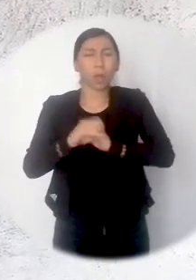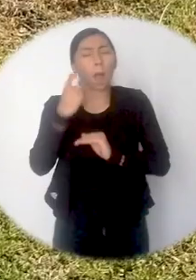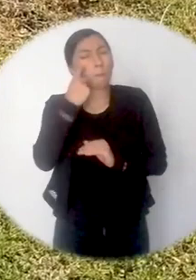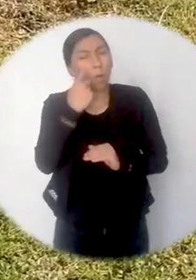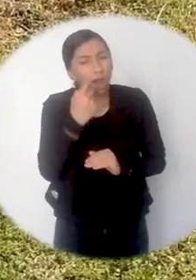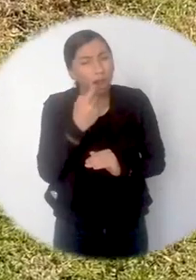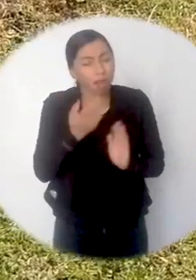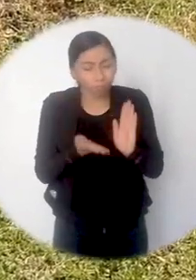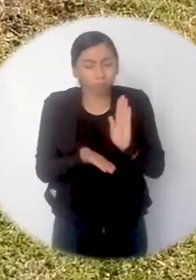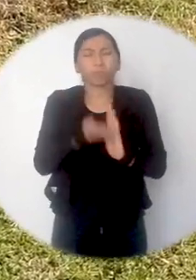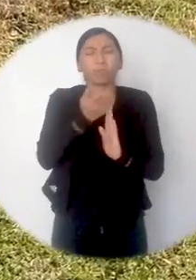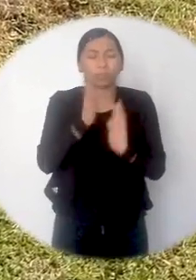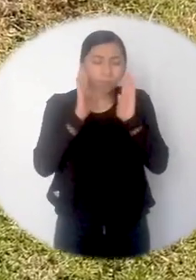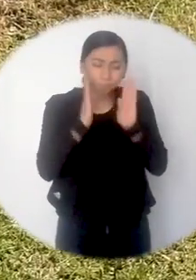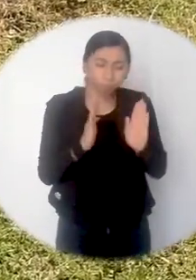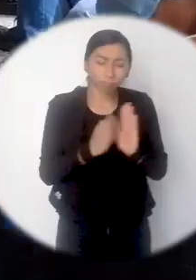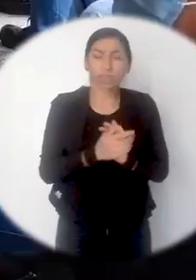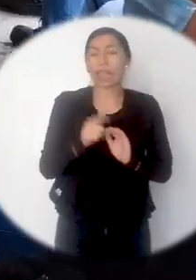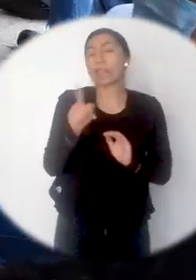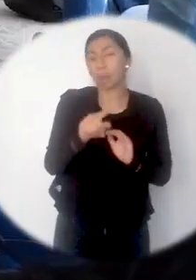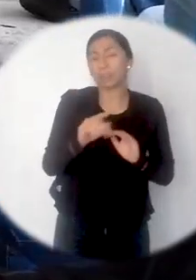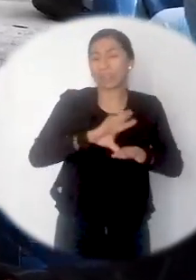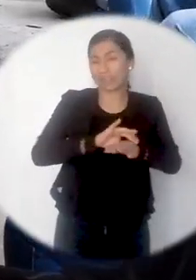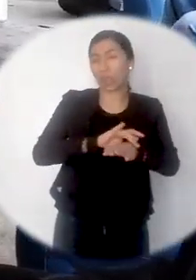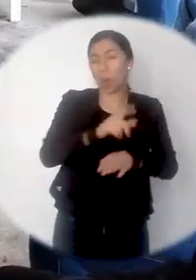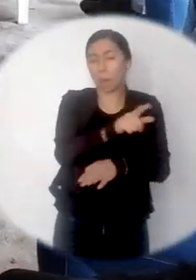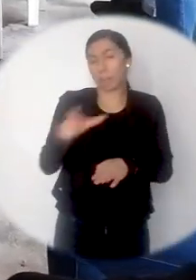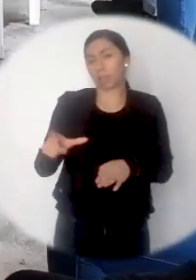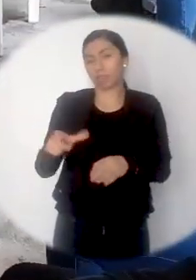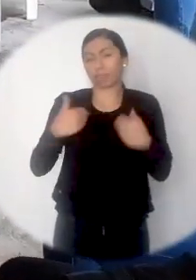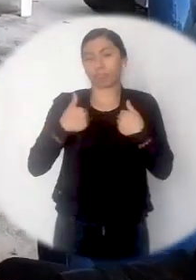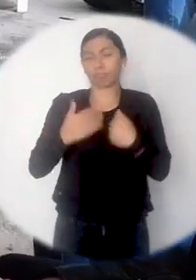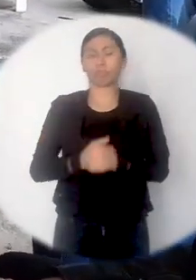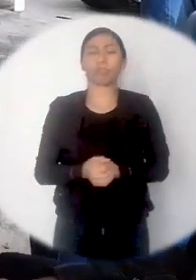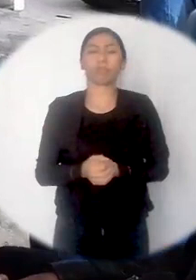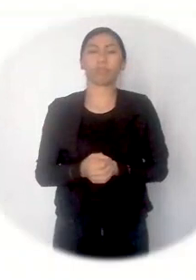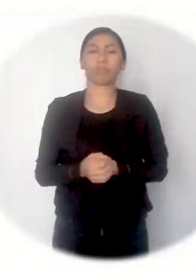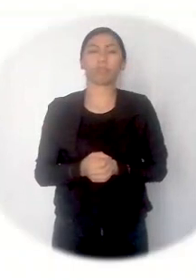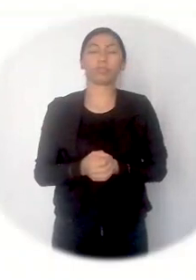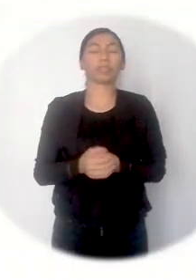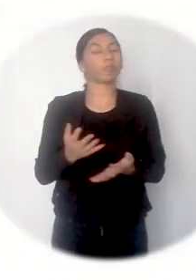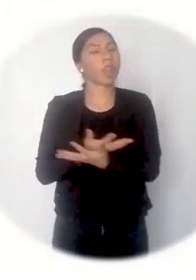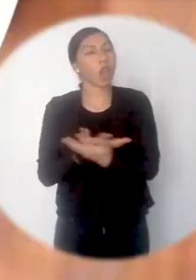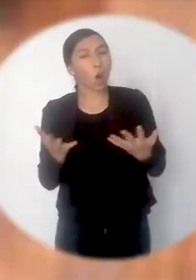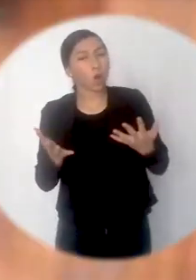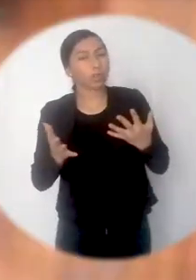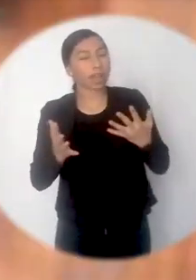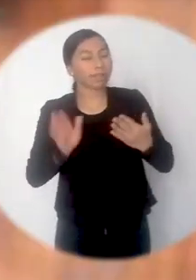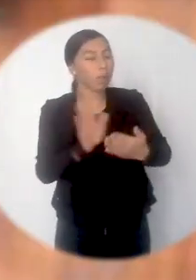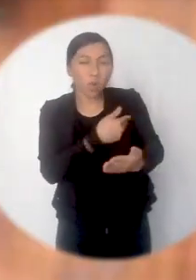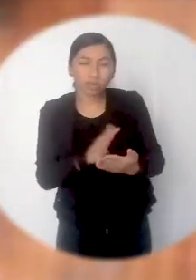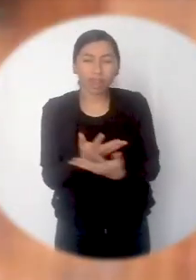municipal, buscamos mejorar la prestación del servicio de salud para la población víctima.